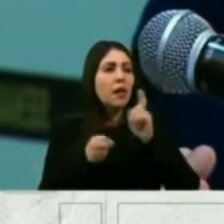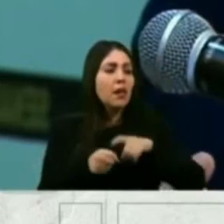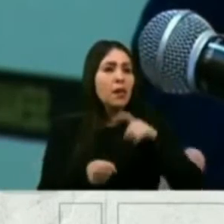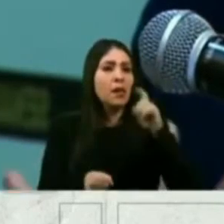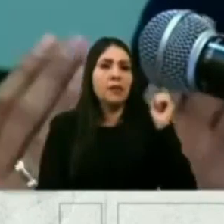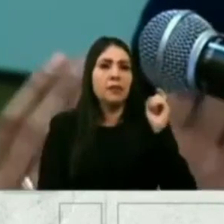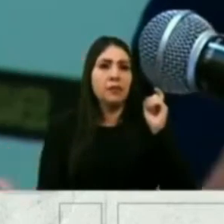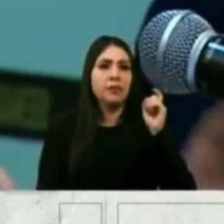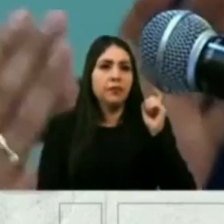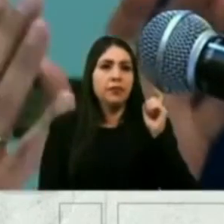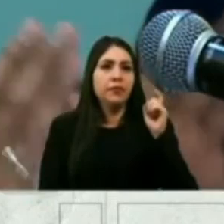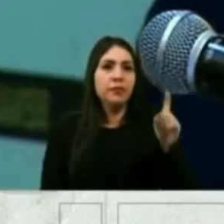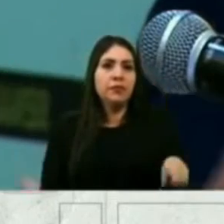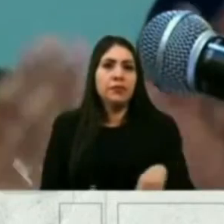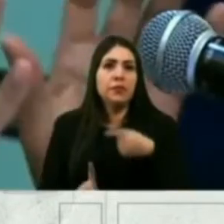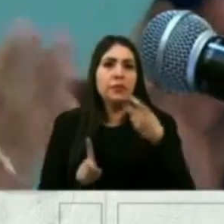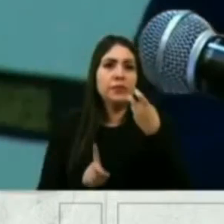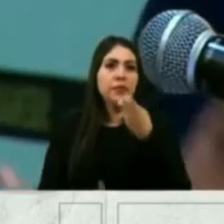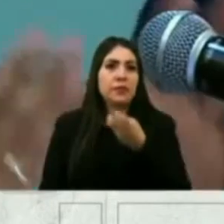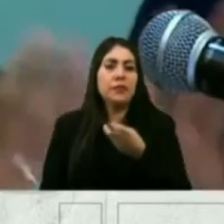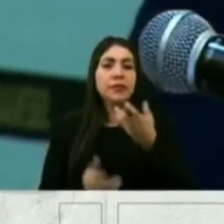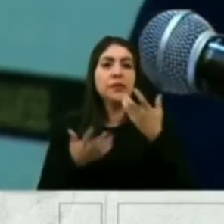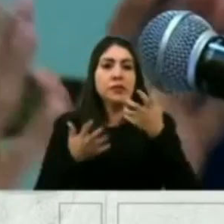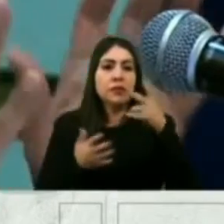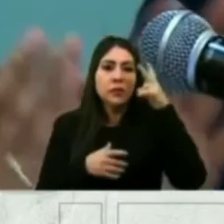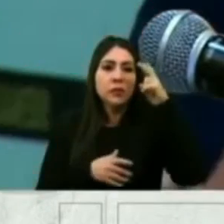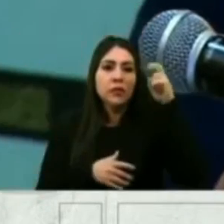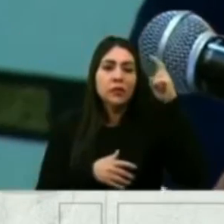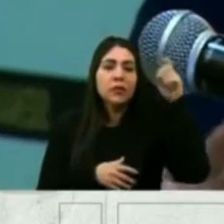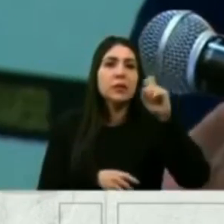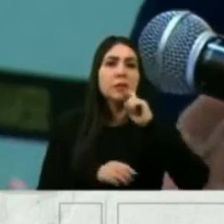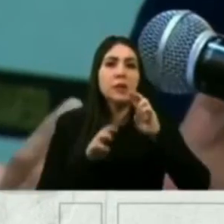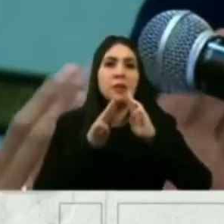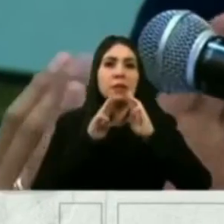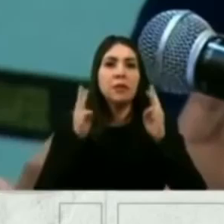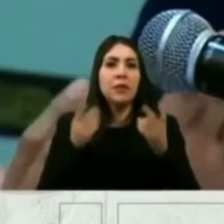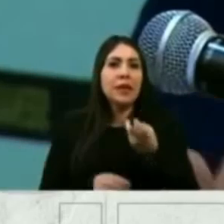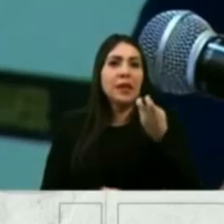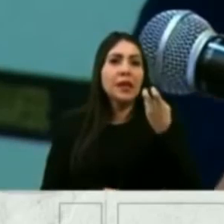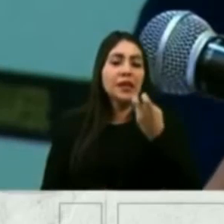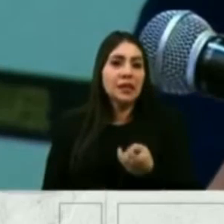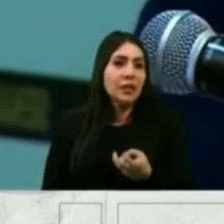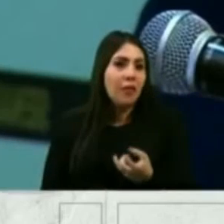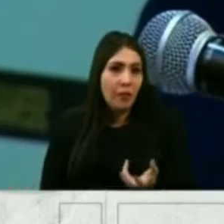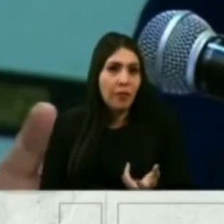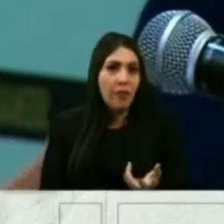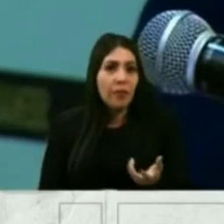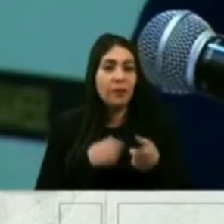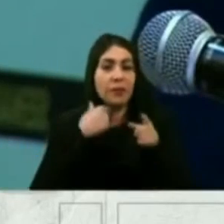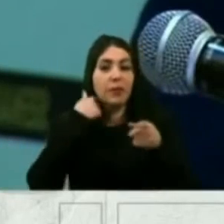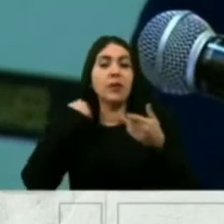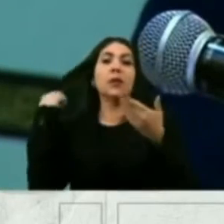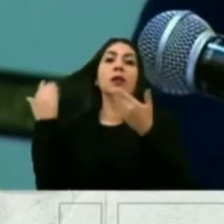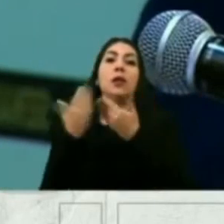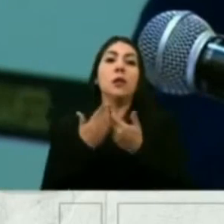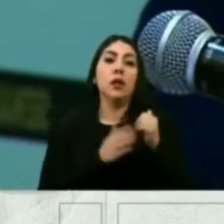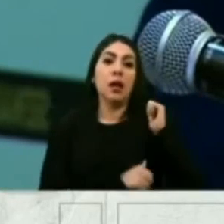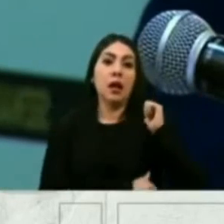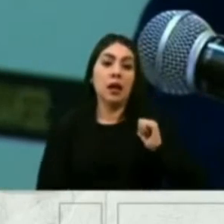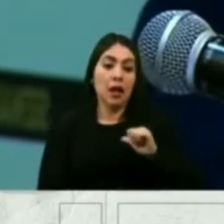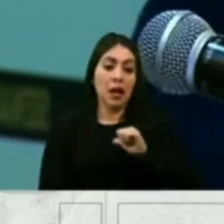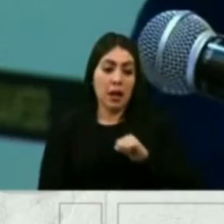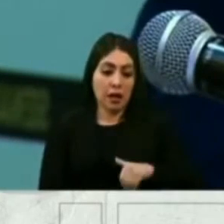concluyo, sería el sueño dorado del crimen organizado. Ya no solo tener alcaldes a sus